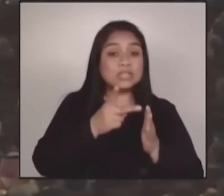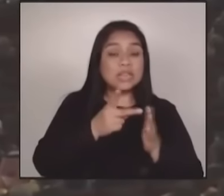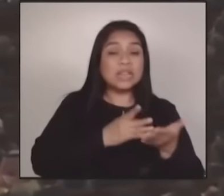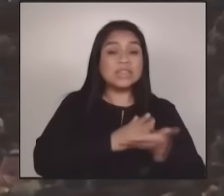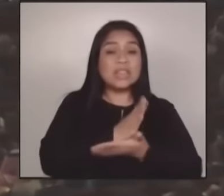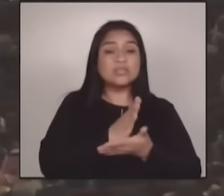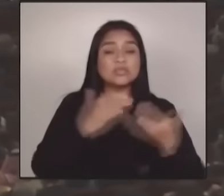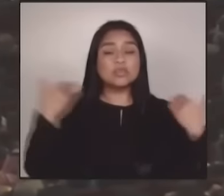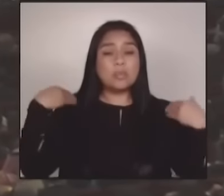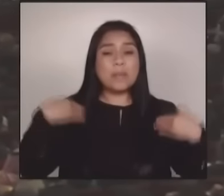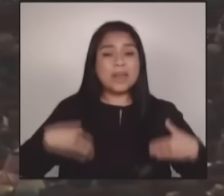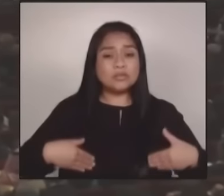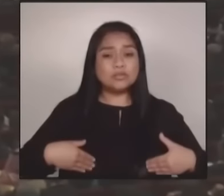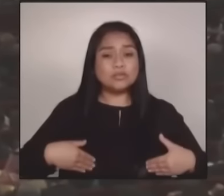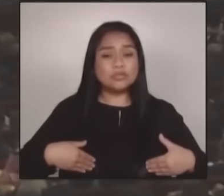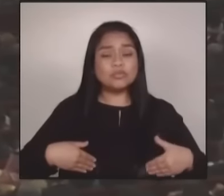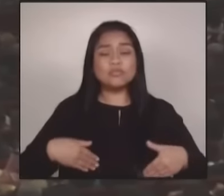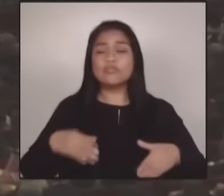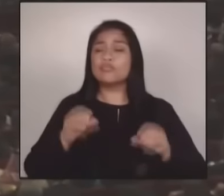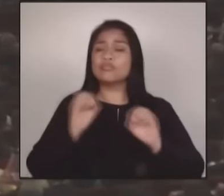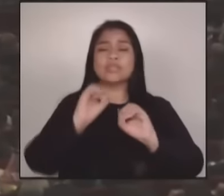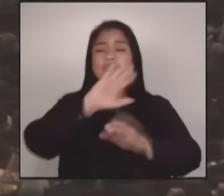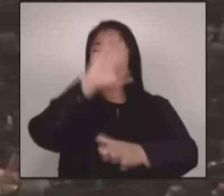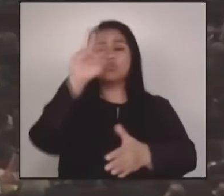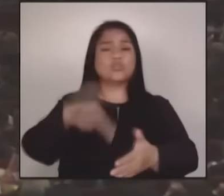derechos humanos nunca más.